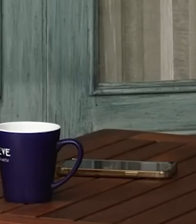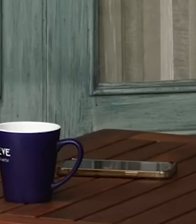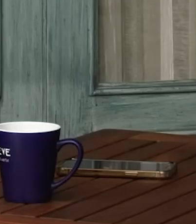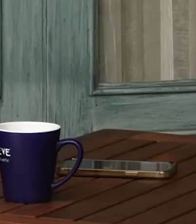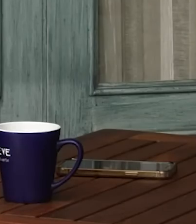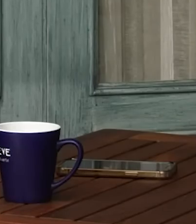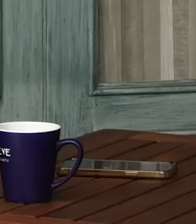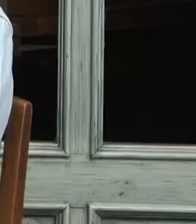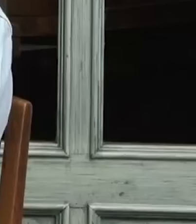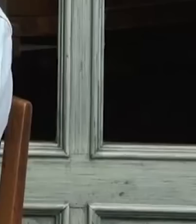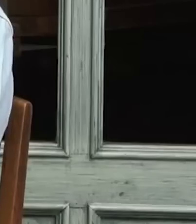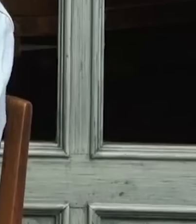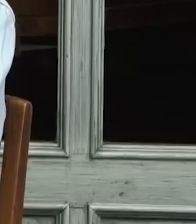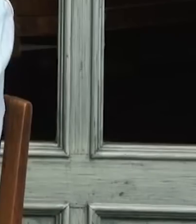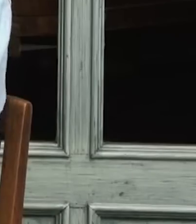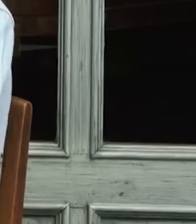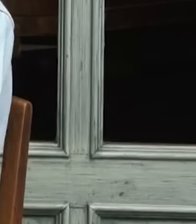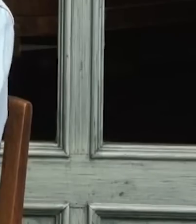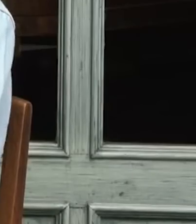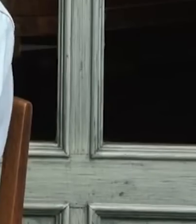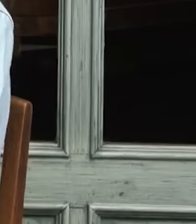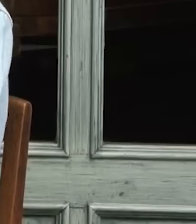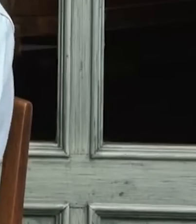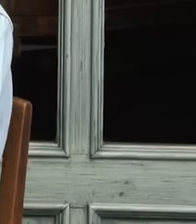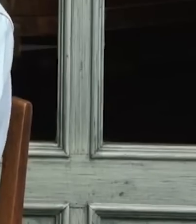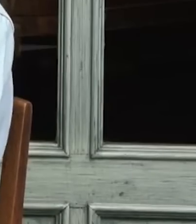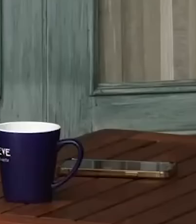dinero. Porque tiene tanta dinero. Lana, claro. ¿Por qué? Pues porque son fuera de serie,